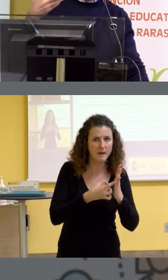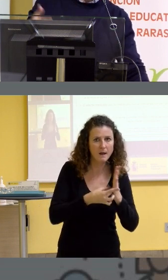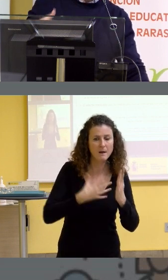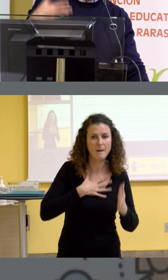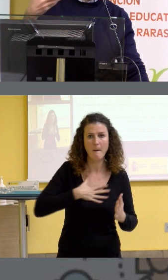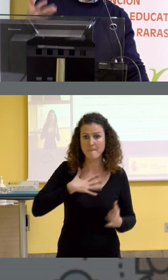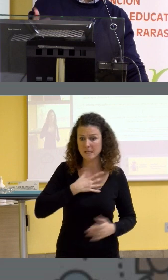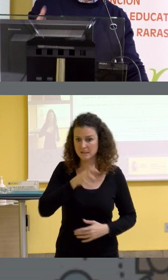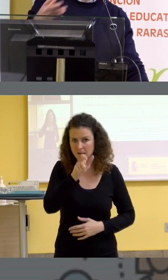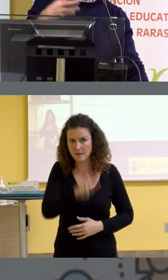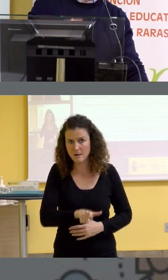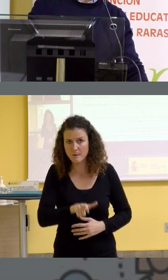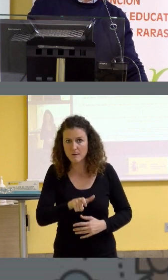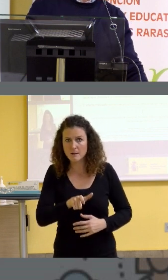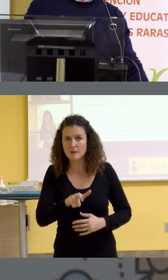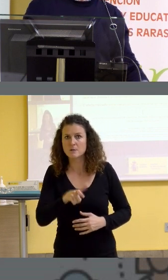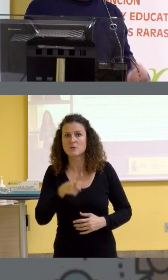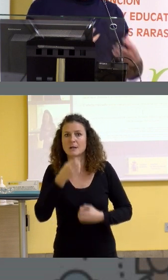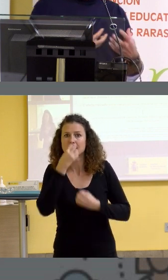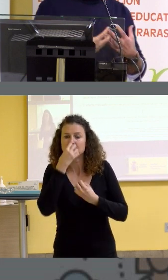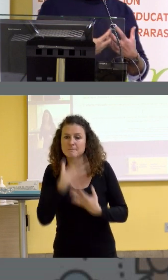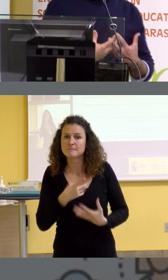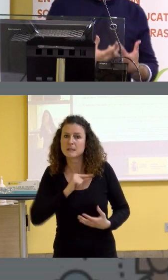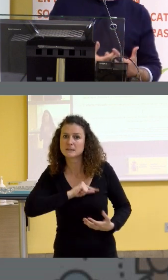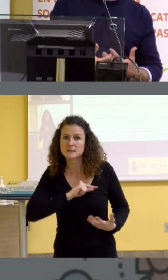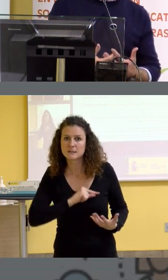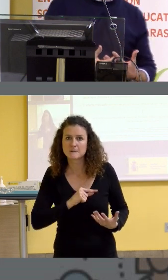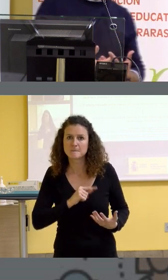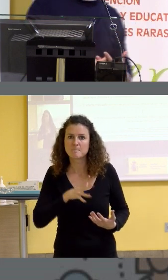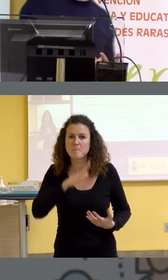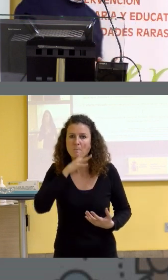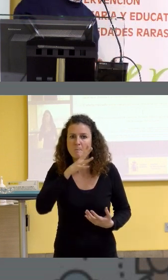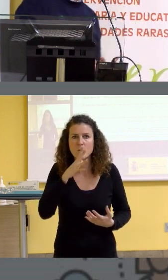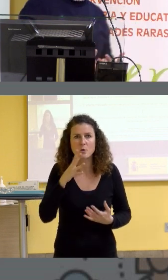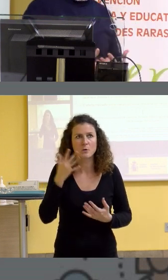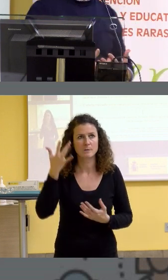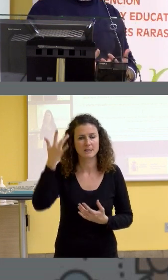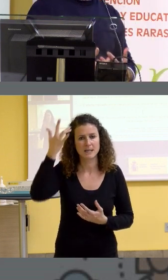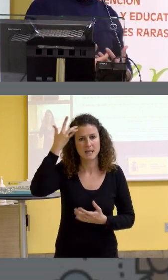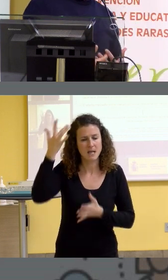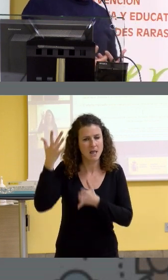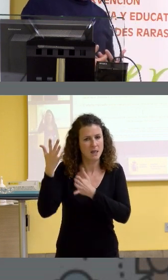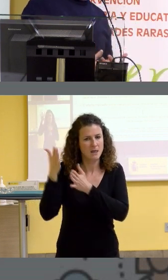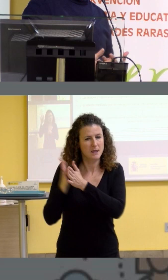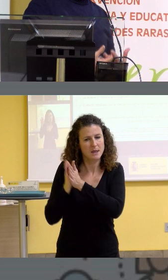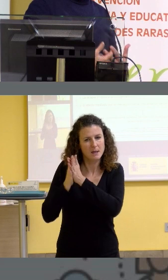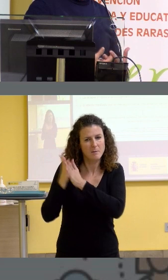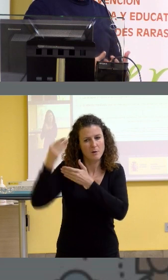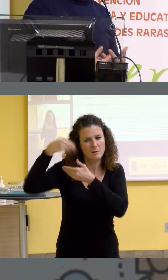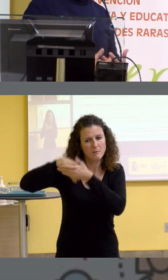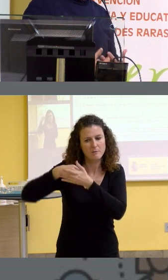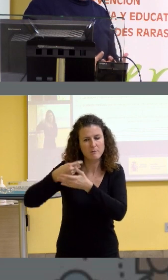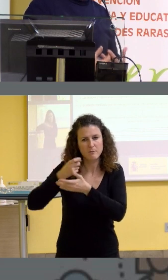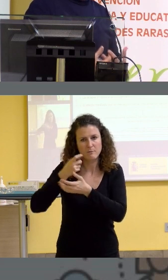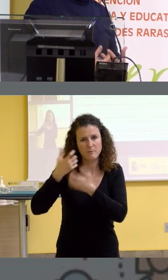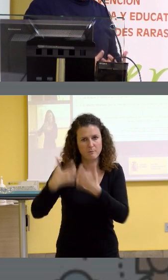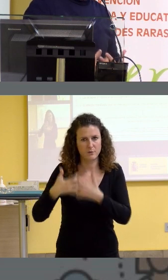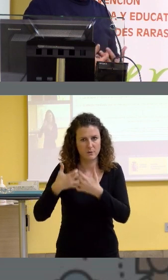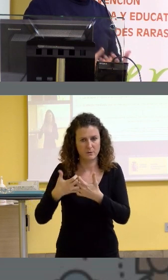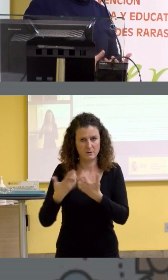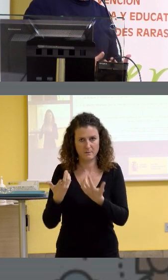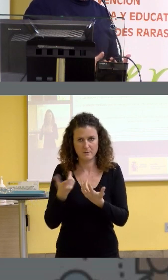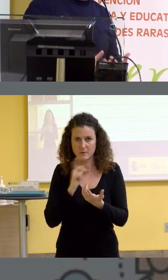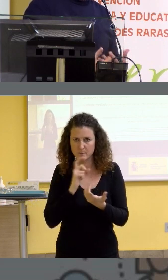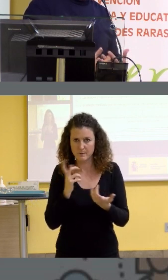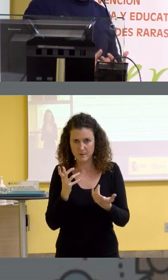cómo se encuentra, en cómo funciona. Quiero decir, ¿por qué funciona la estimulación cognitiva? Porque no hay nada peor para una persona afectada de un